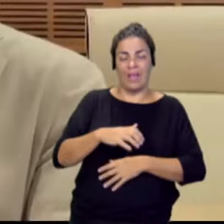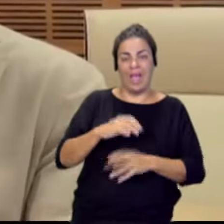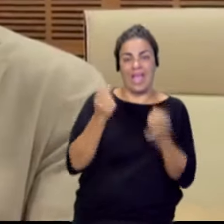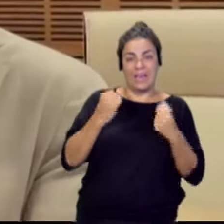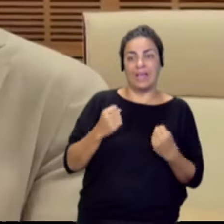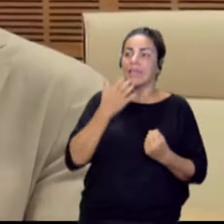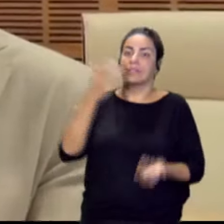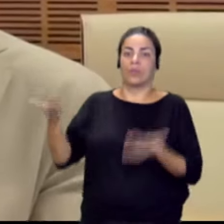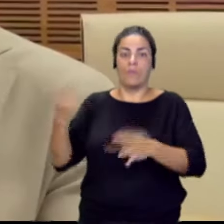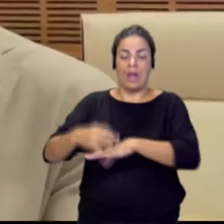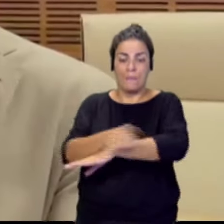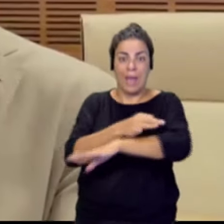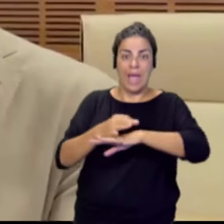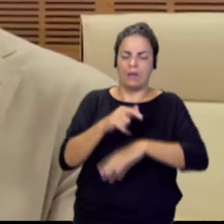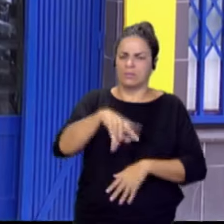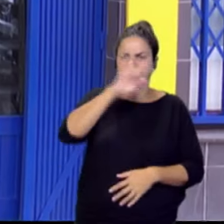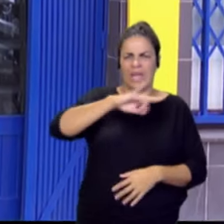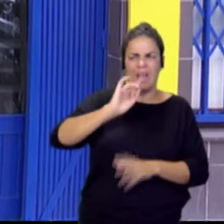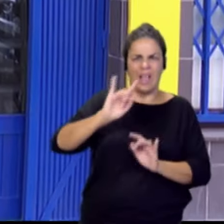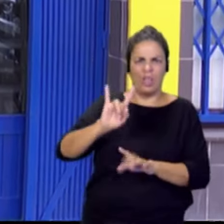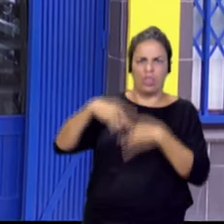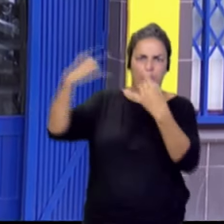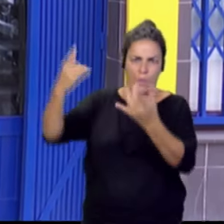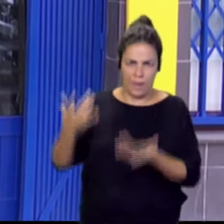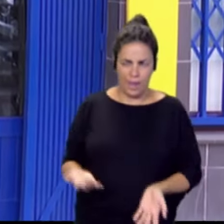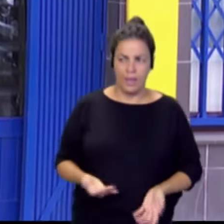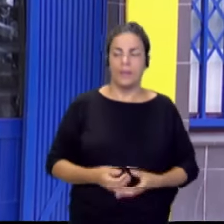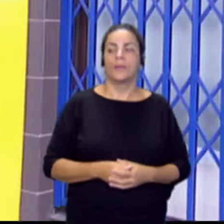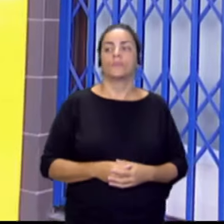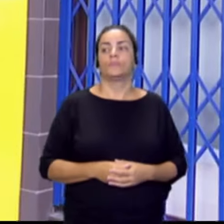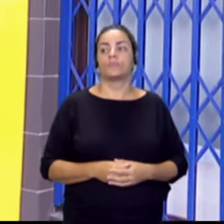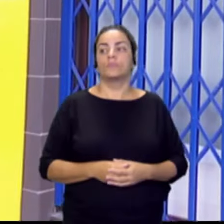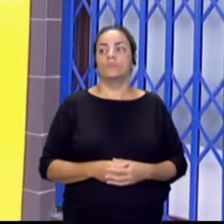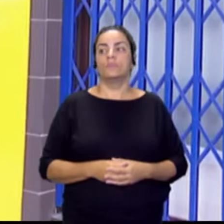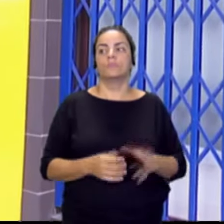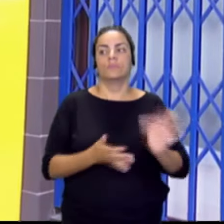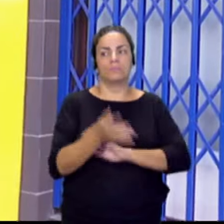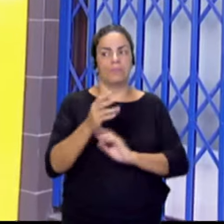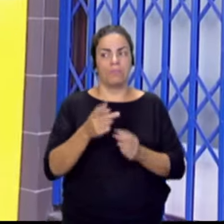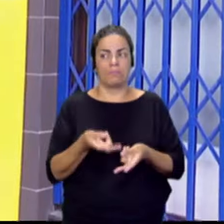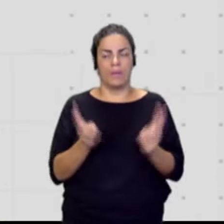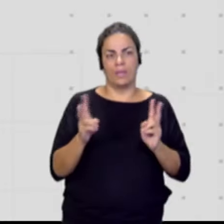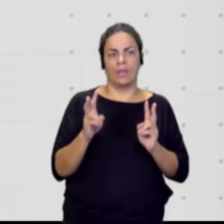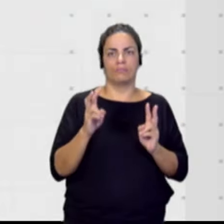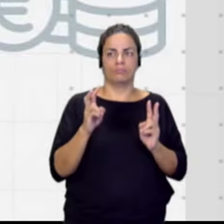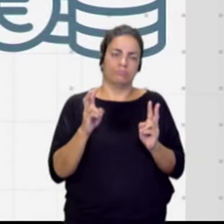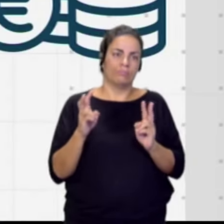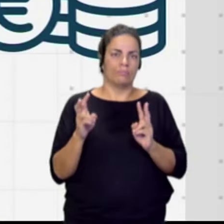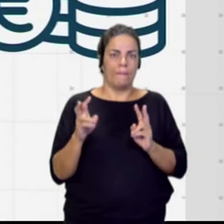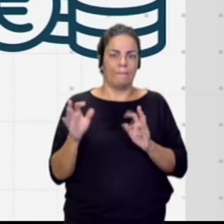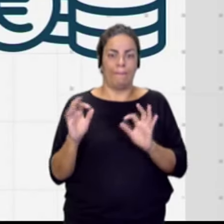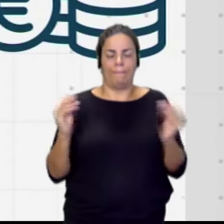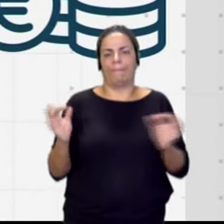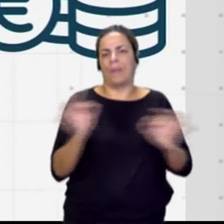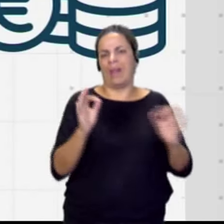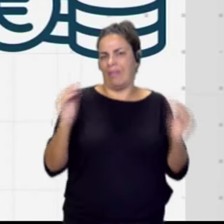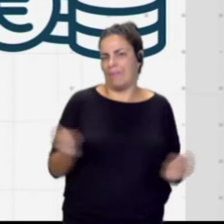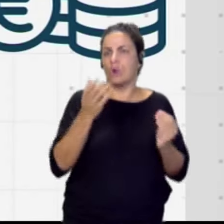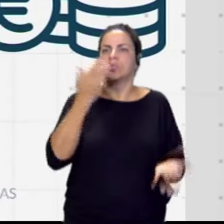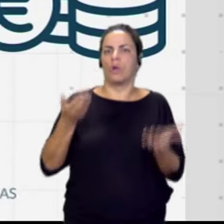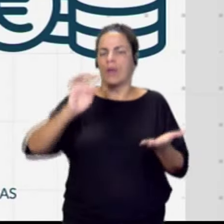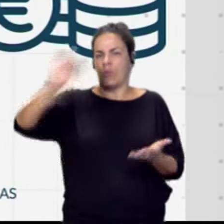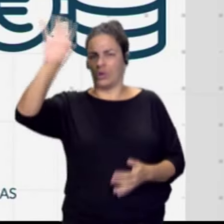clima favorable permite de alguna forma estar mejor preparada respecto a otras comunidades autónomas. Otra sombra, en España casi el